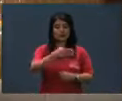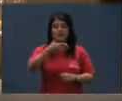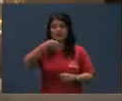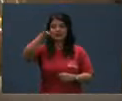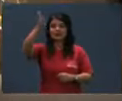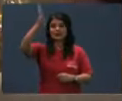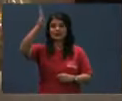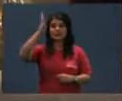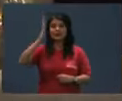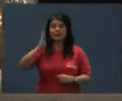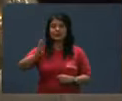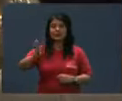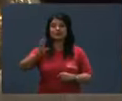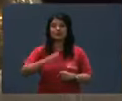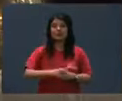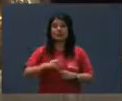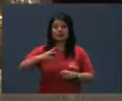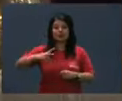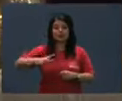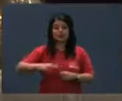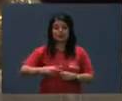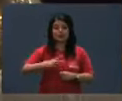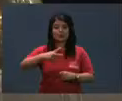Cordero de Dios,